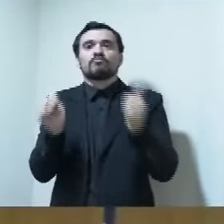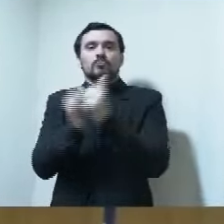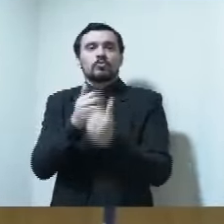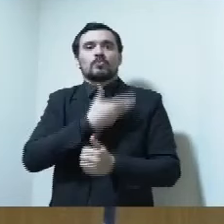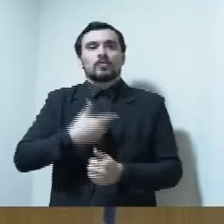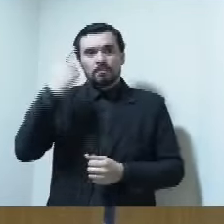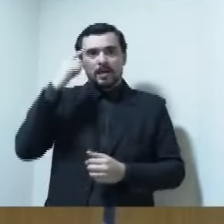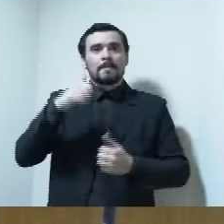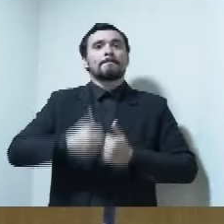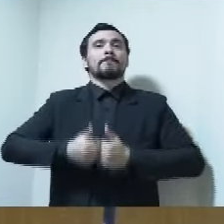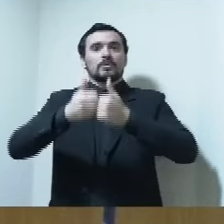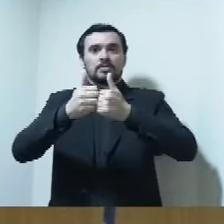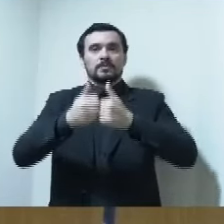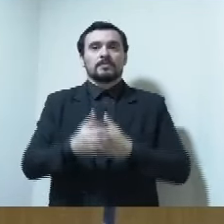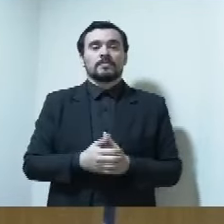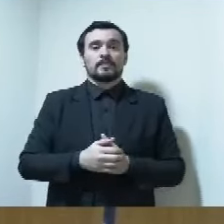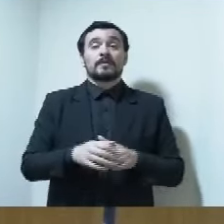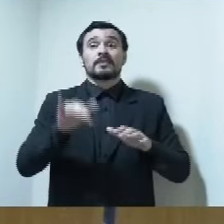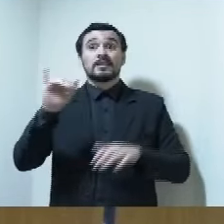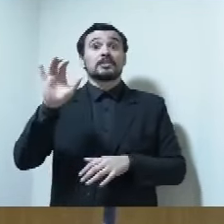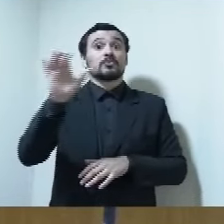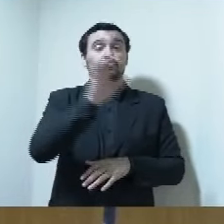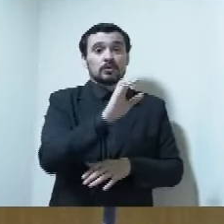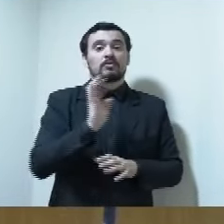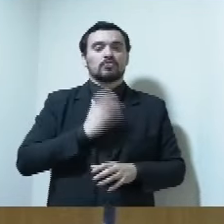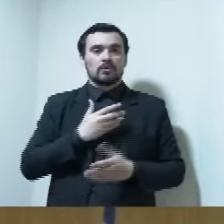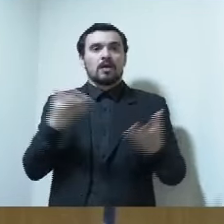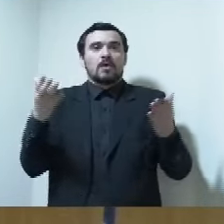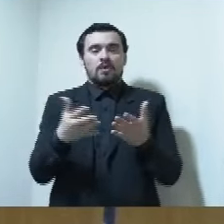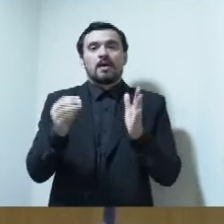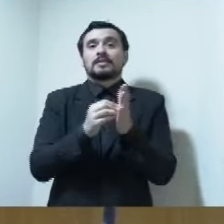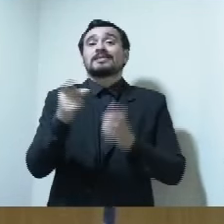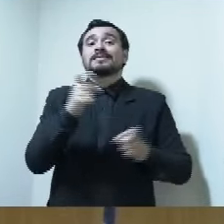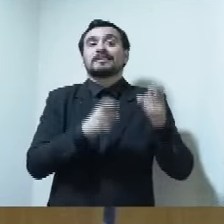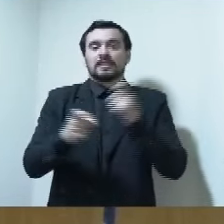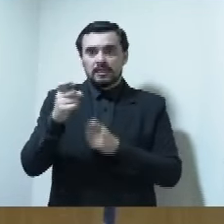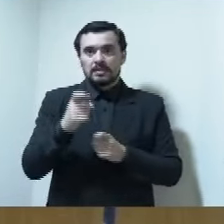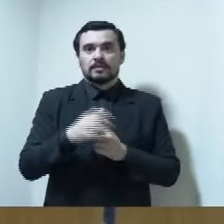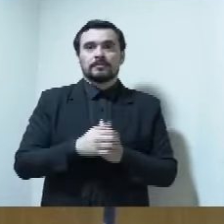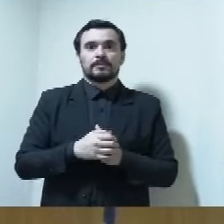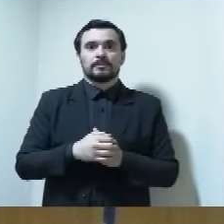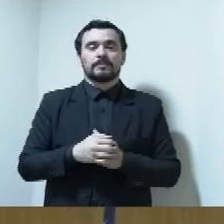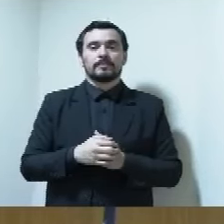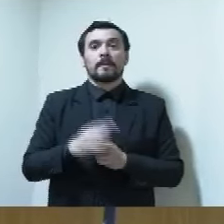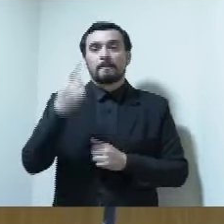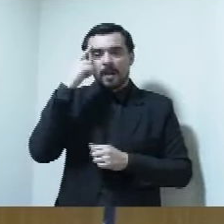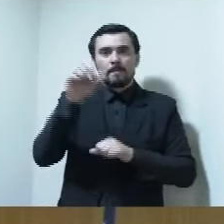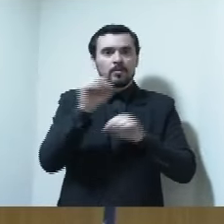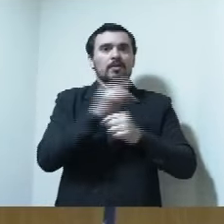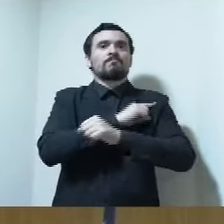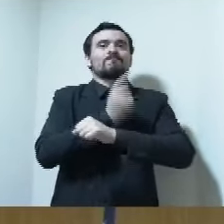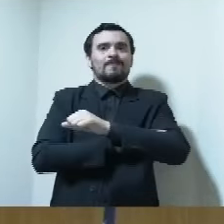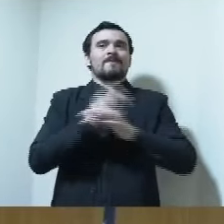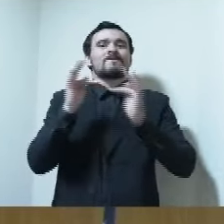de progreso. En cuanto a las instituciones, hemos implementado una estrategia de convergencia fiscal para fortalecer las